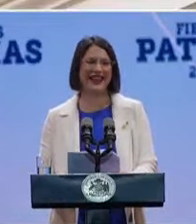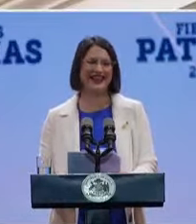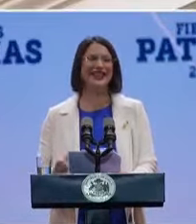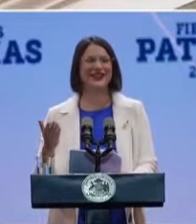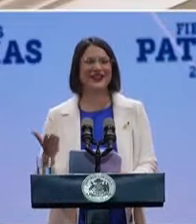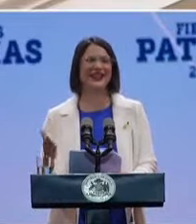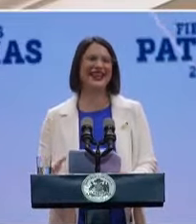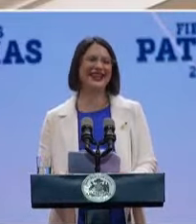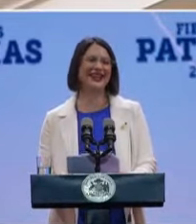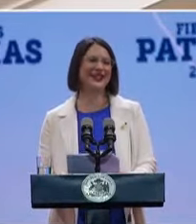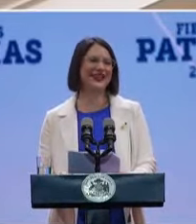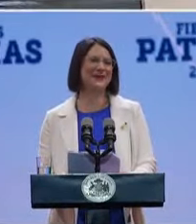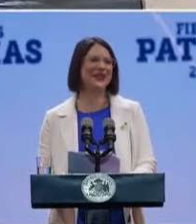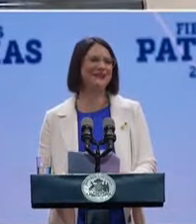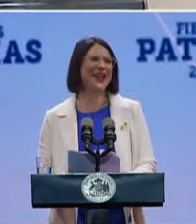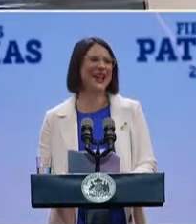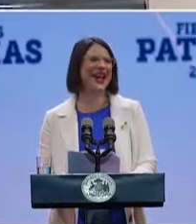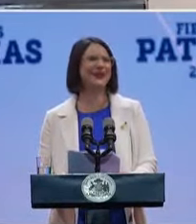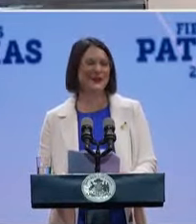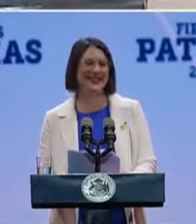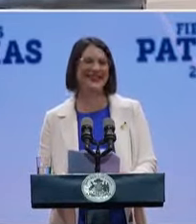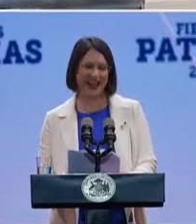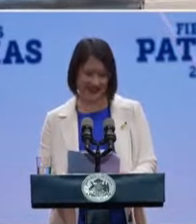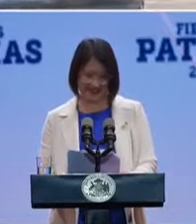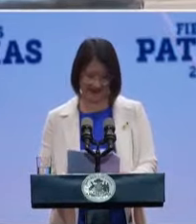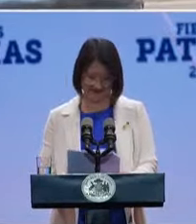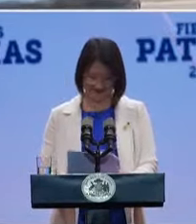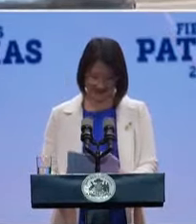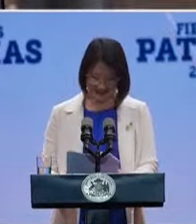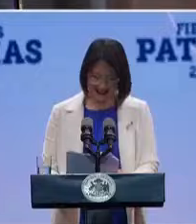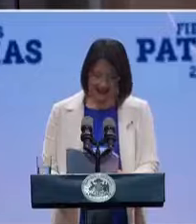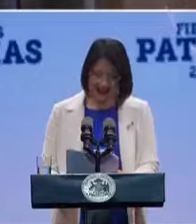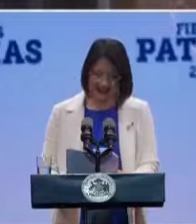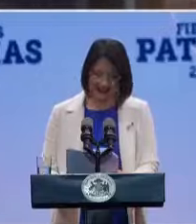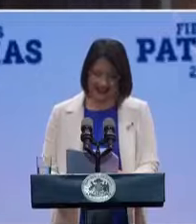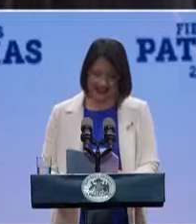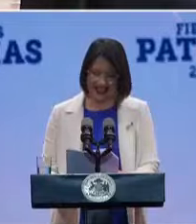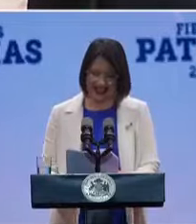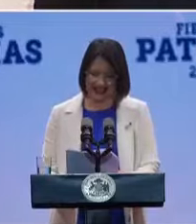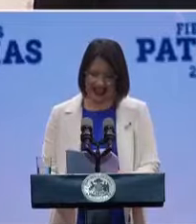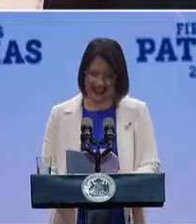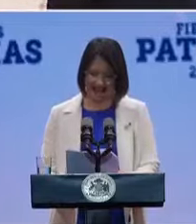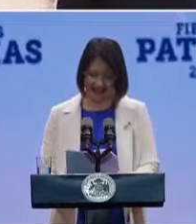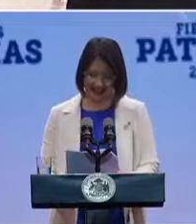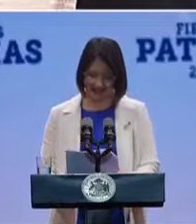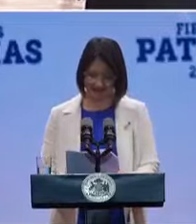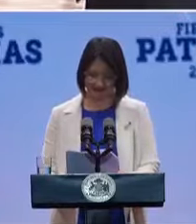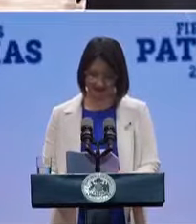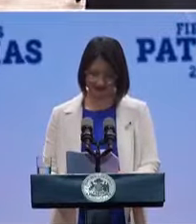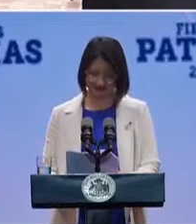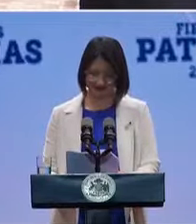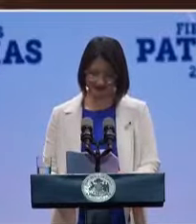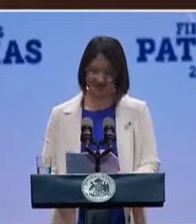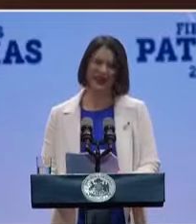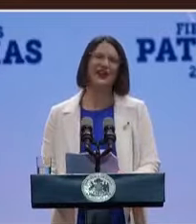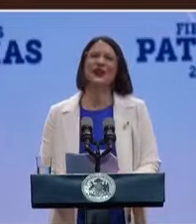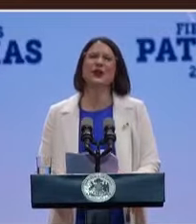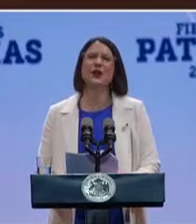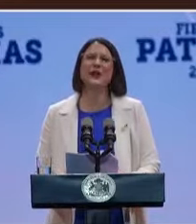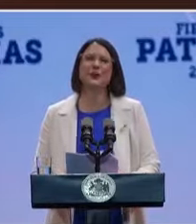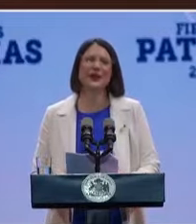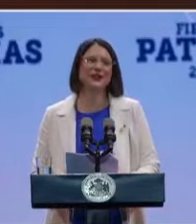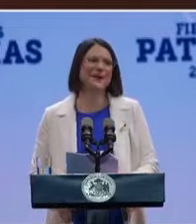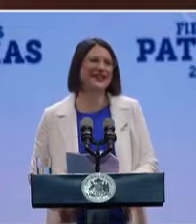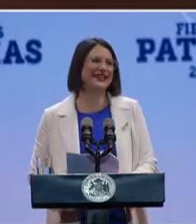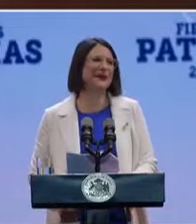serán entregados a la jueza. Definición del pleno que además dio 5 días más de plazos para que la magistrada pueda preparar su